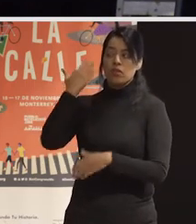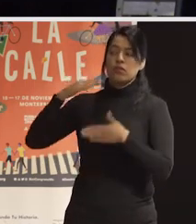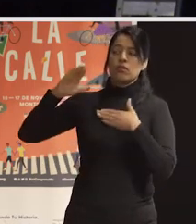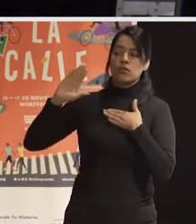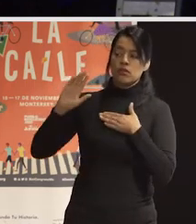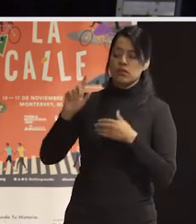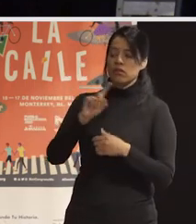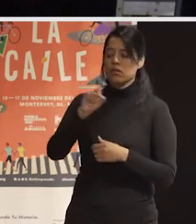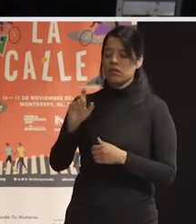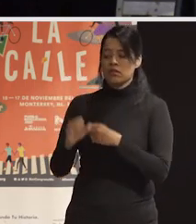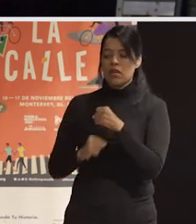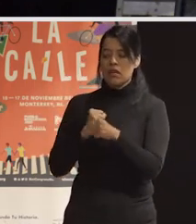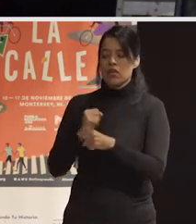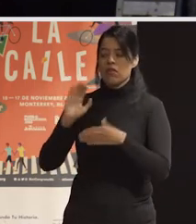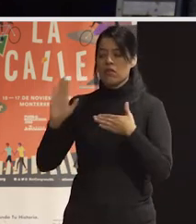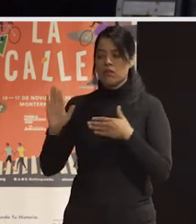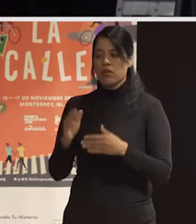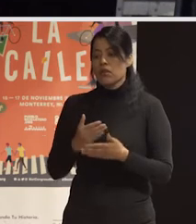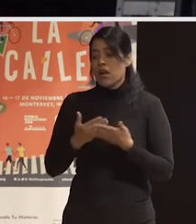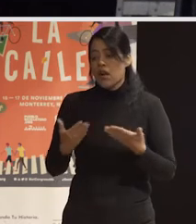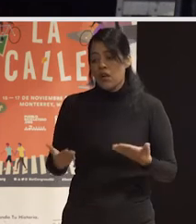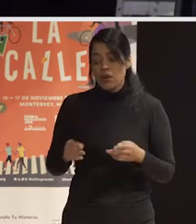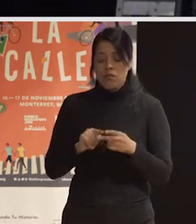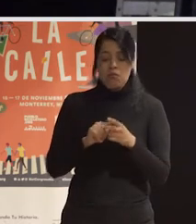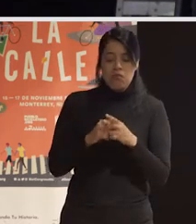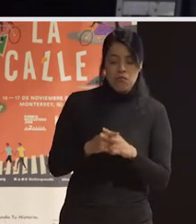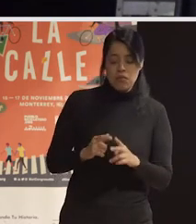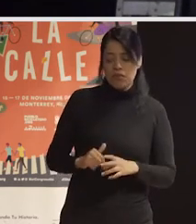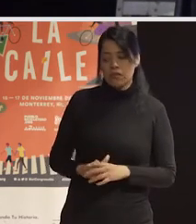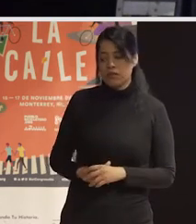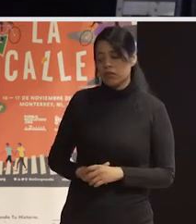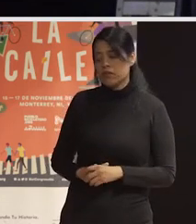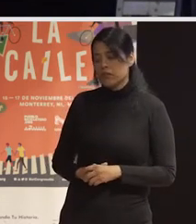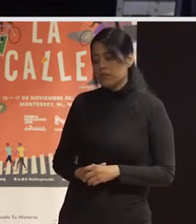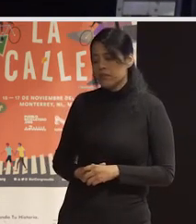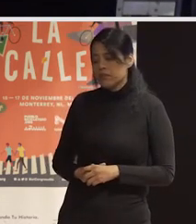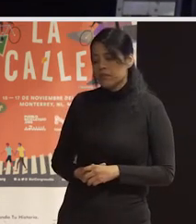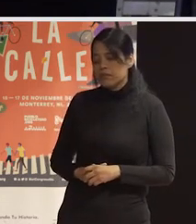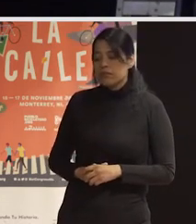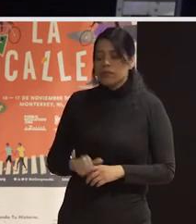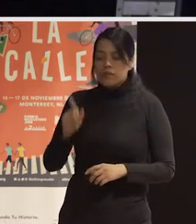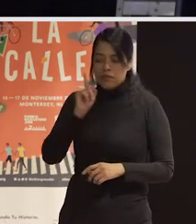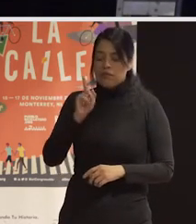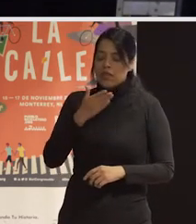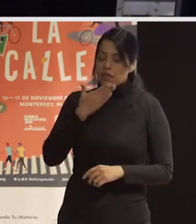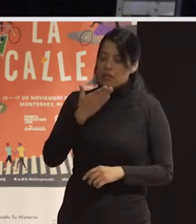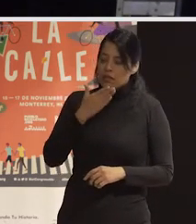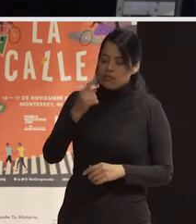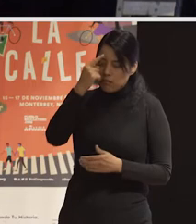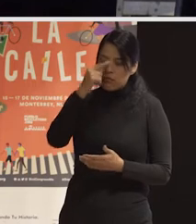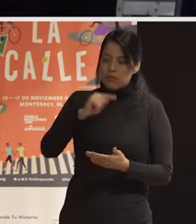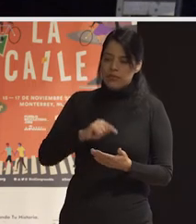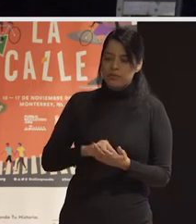más de 100 años apenas van por eso y ella creo que le va bien ahora